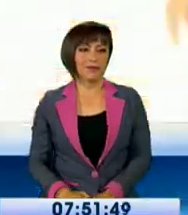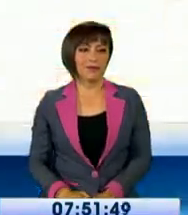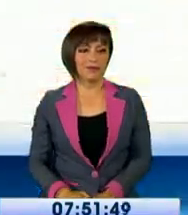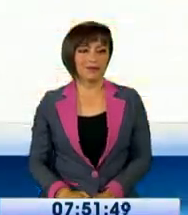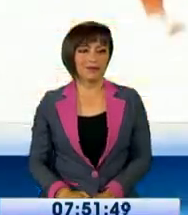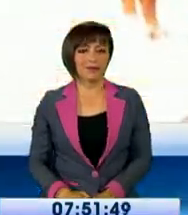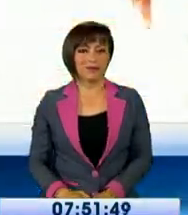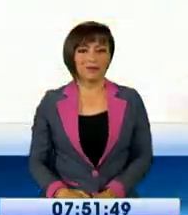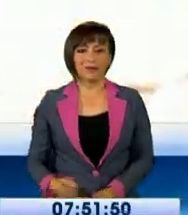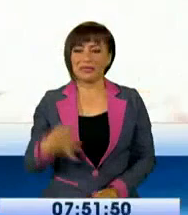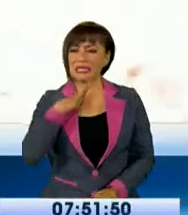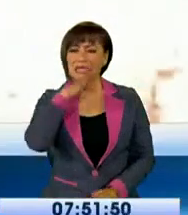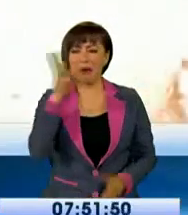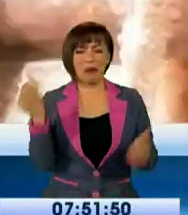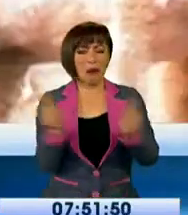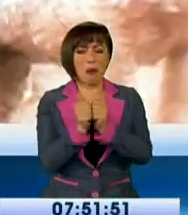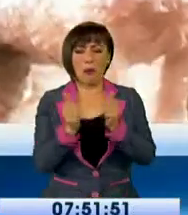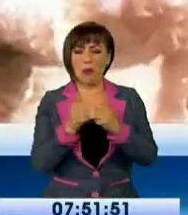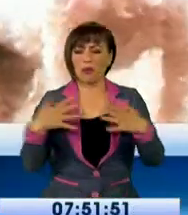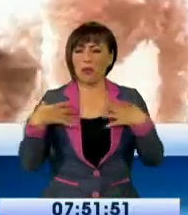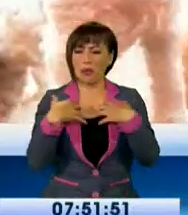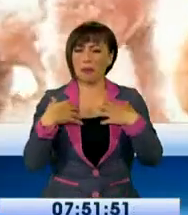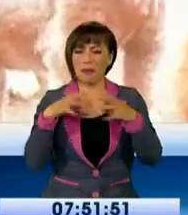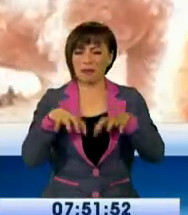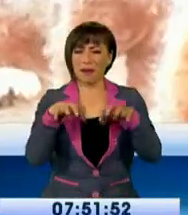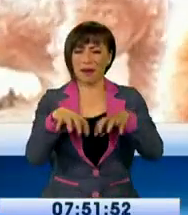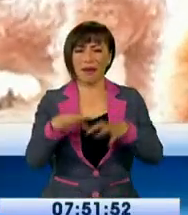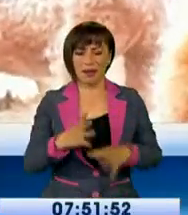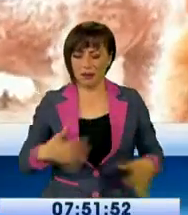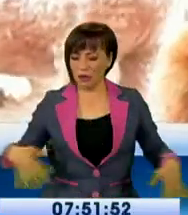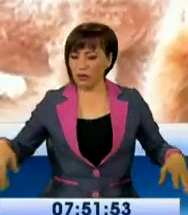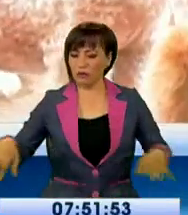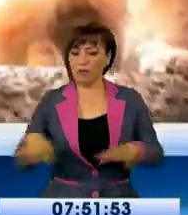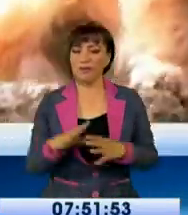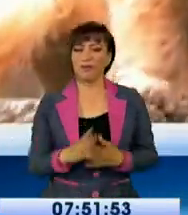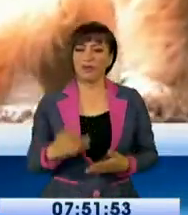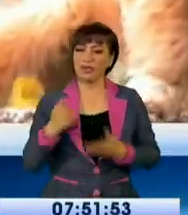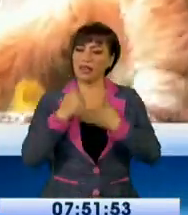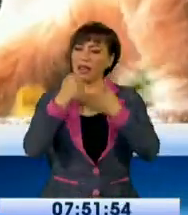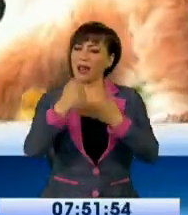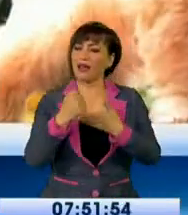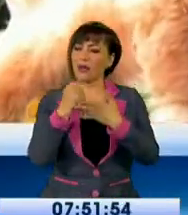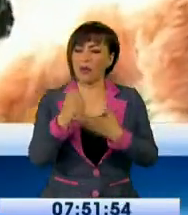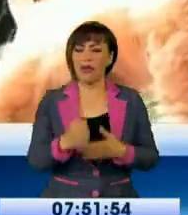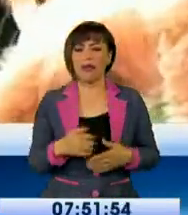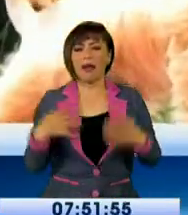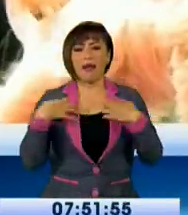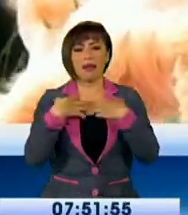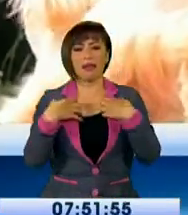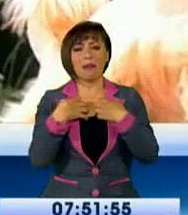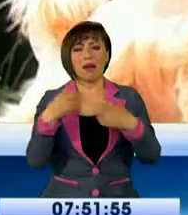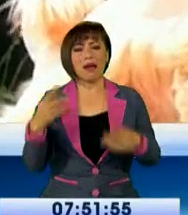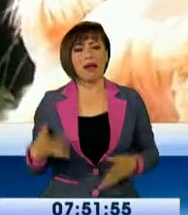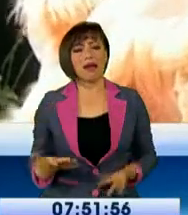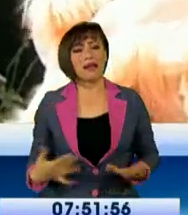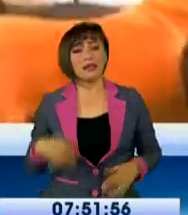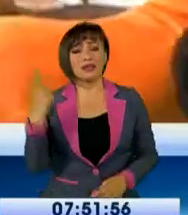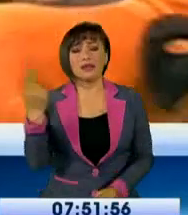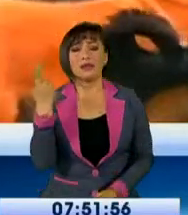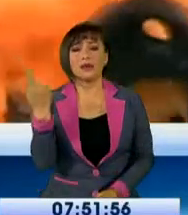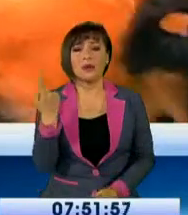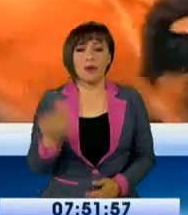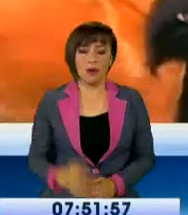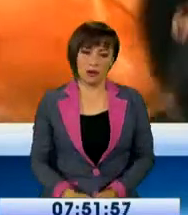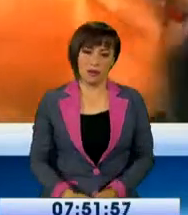Rodeada de sus amigos más fieles, encontramos a Maggie. Ella se dedica a la noble labor de ayudar a animales en peligro o en condiciones extremas.